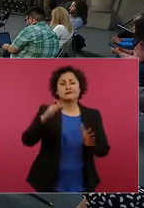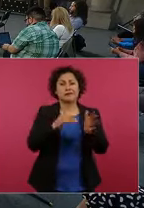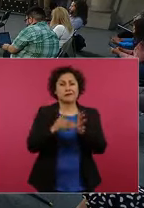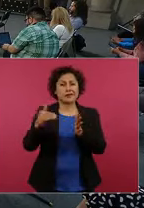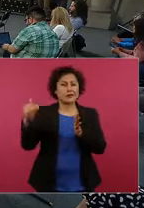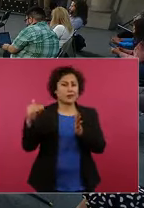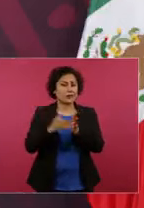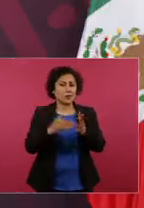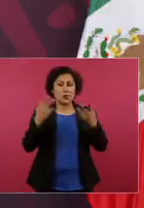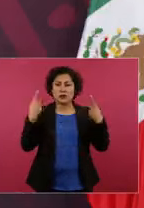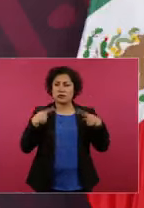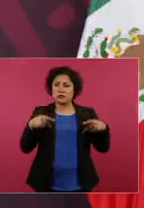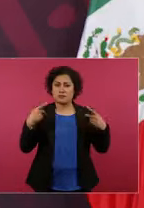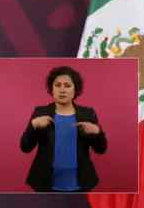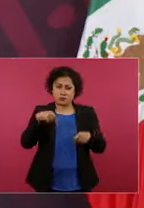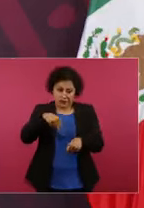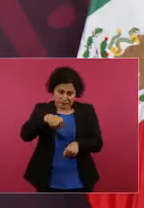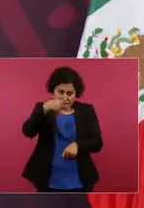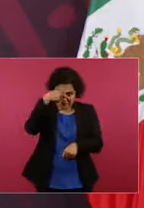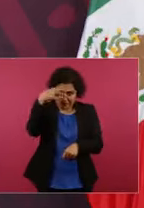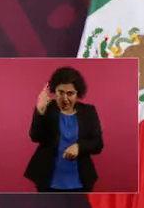de personas en México.